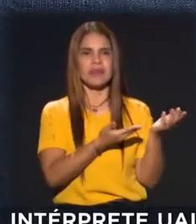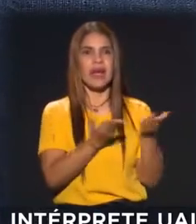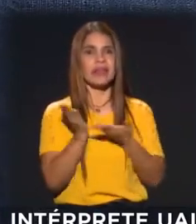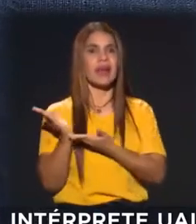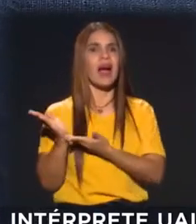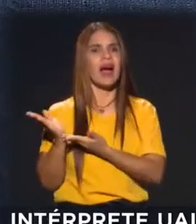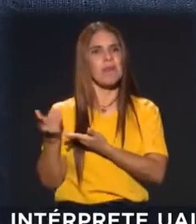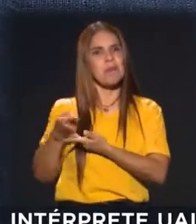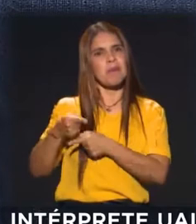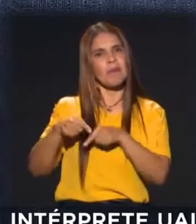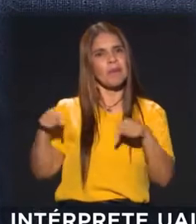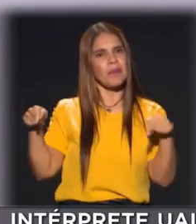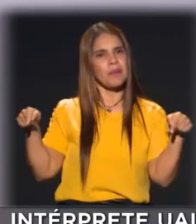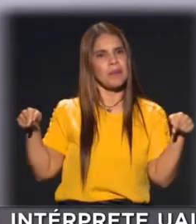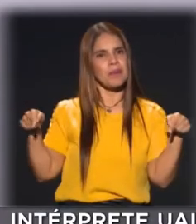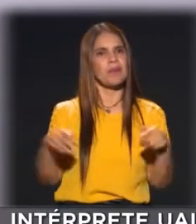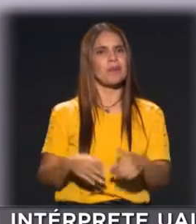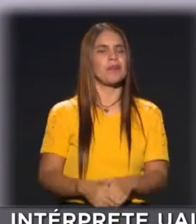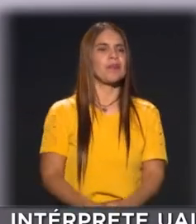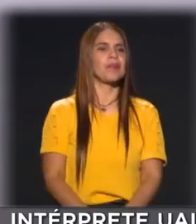Así es, ahí abajo lo pueden encontrar, mire,